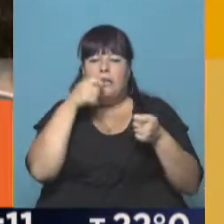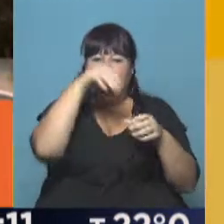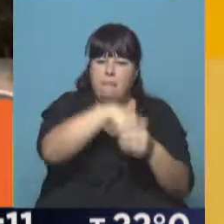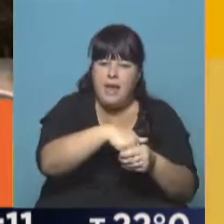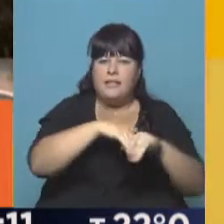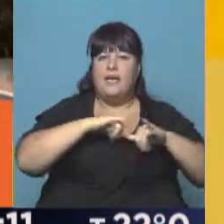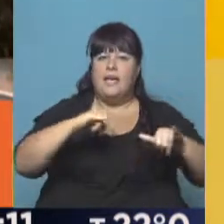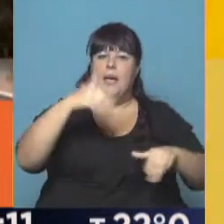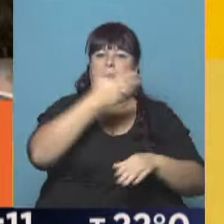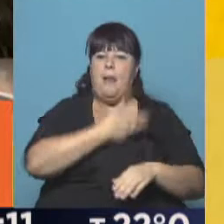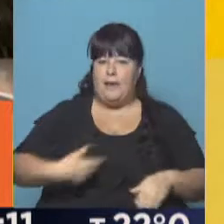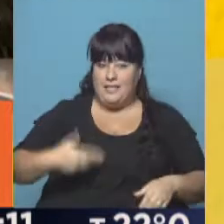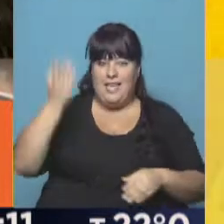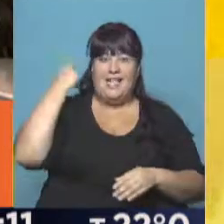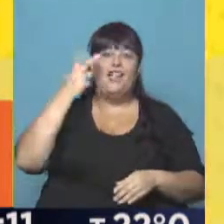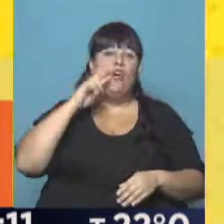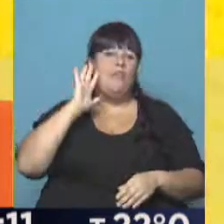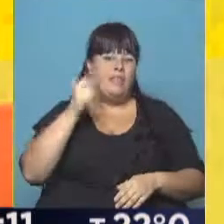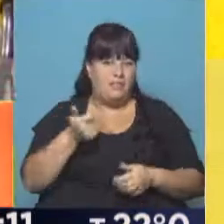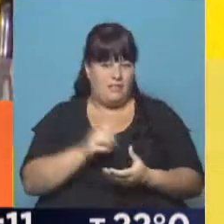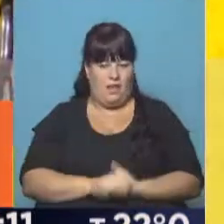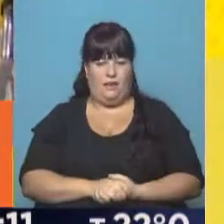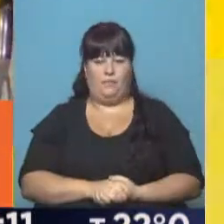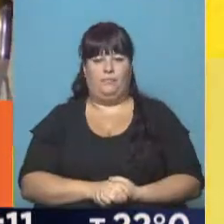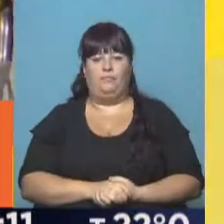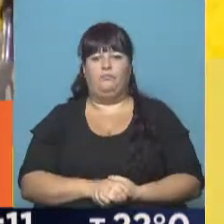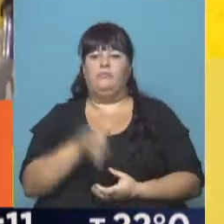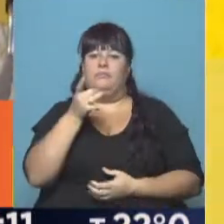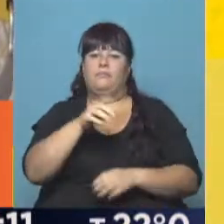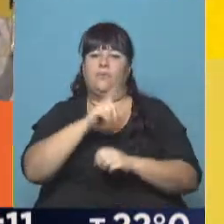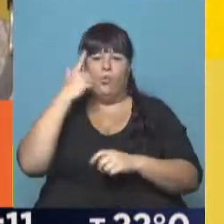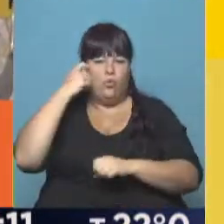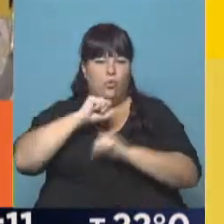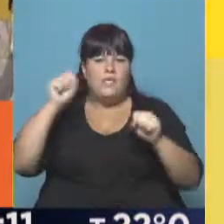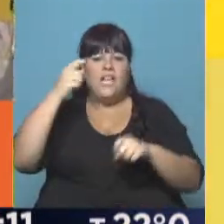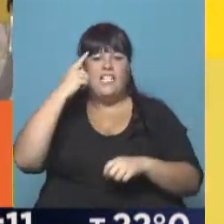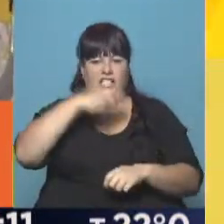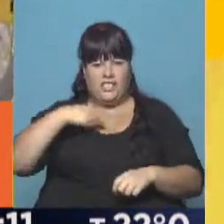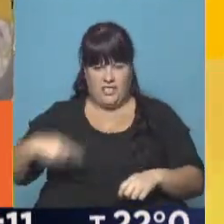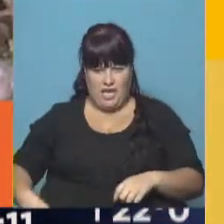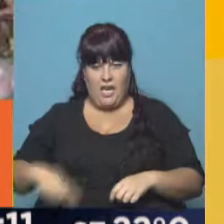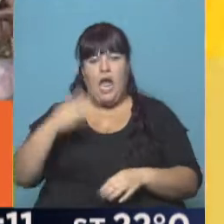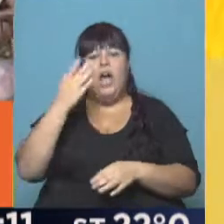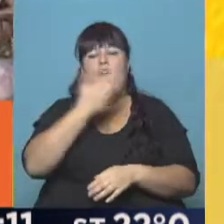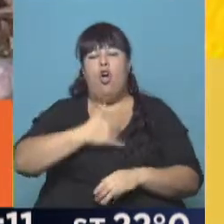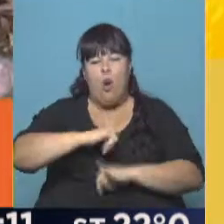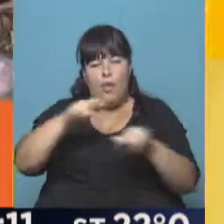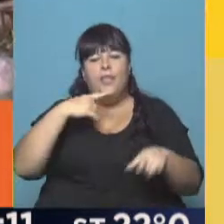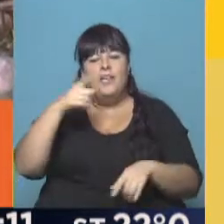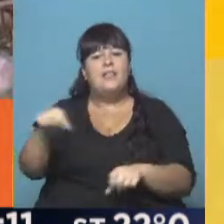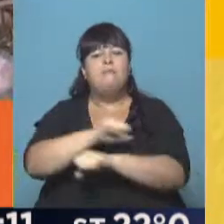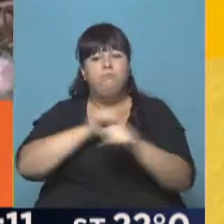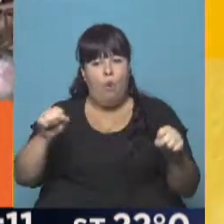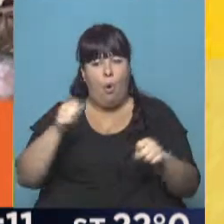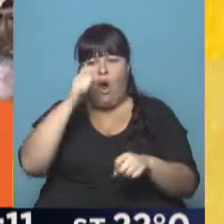en la campaña presidencial de 2016. Atentado suicida en China. Las autoridades revelaron que la